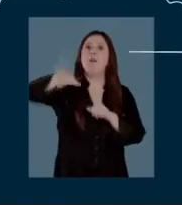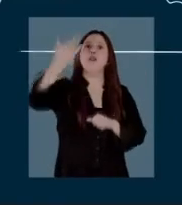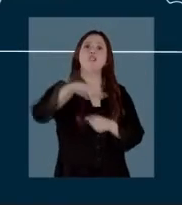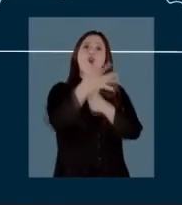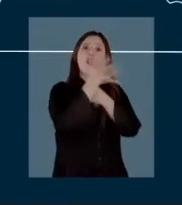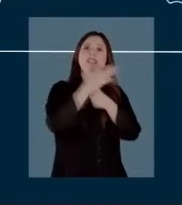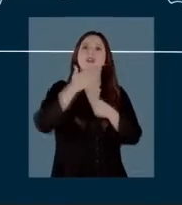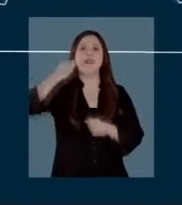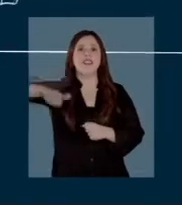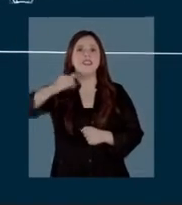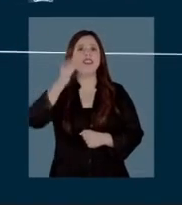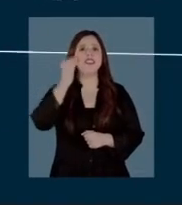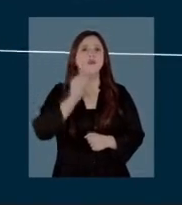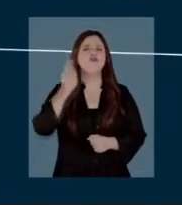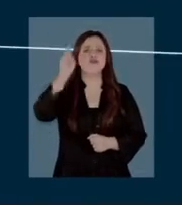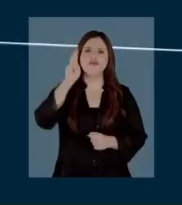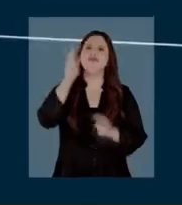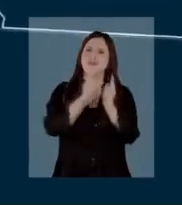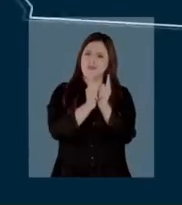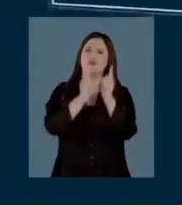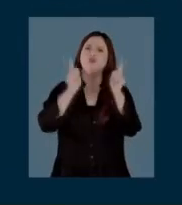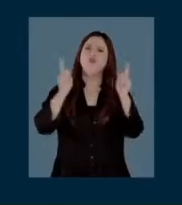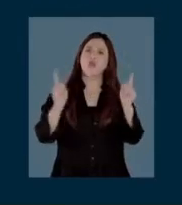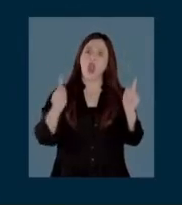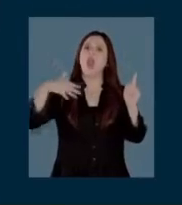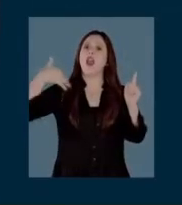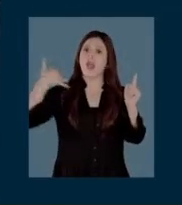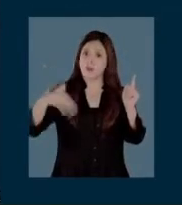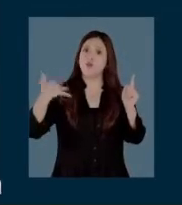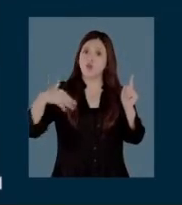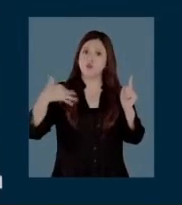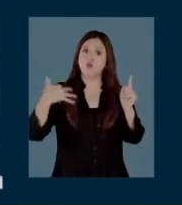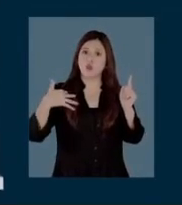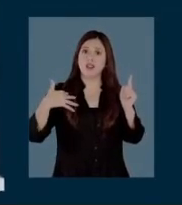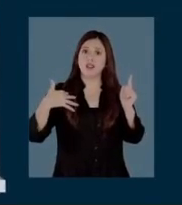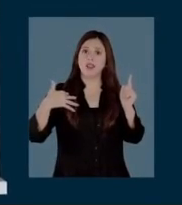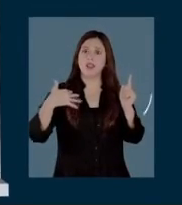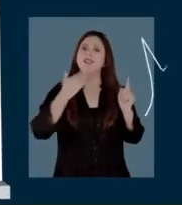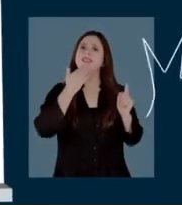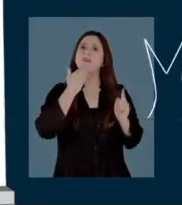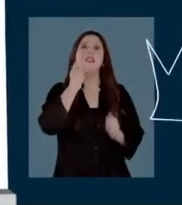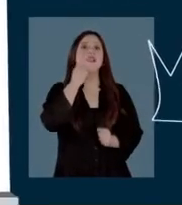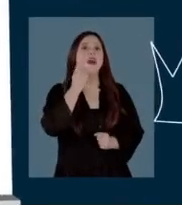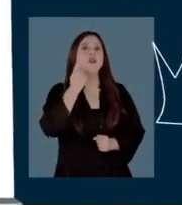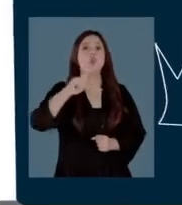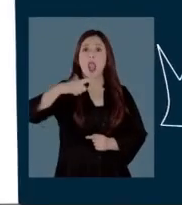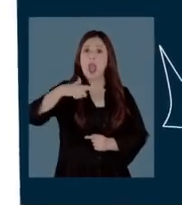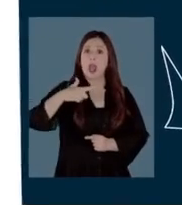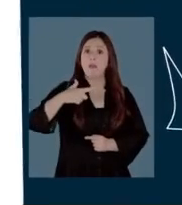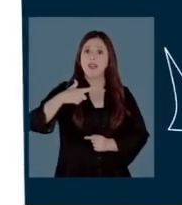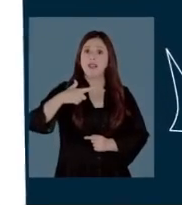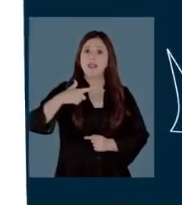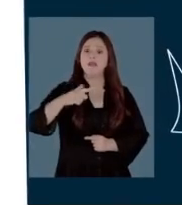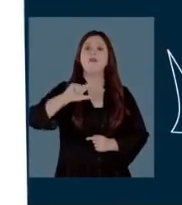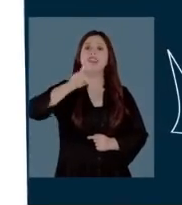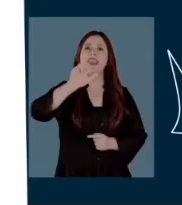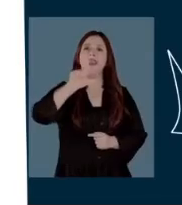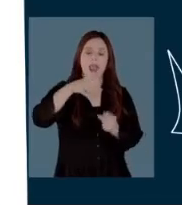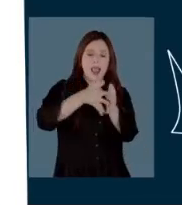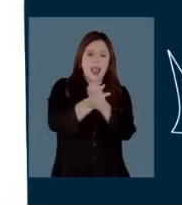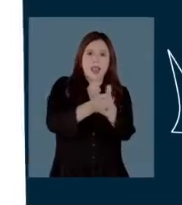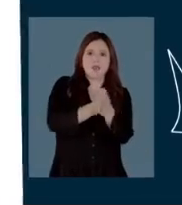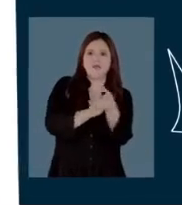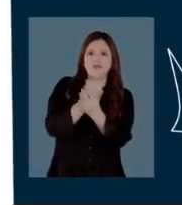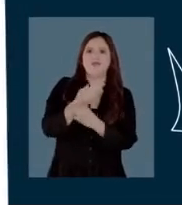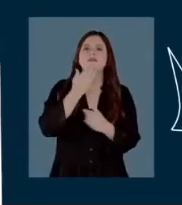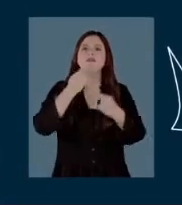van a cumplir todas esas circunstancias. Bueno, otra pregunta importante que me imagino que más de alguna